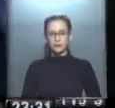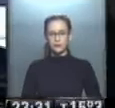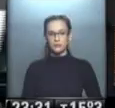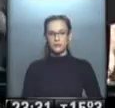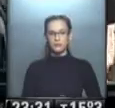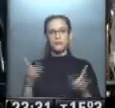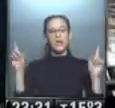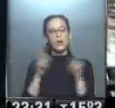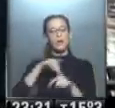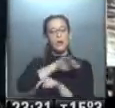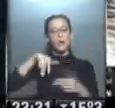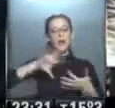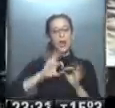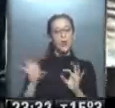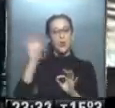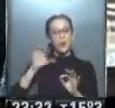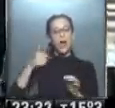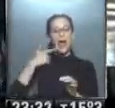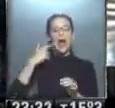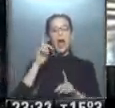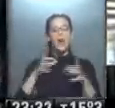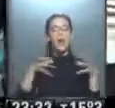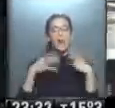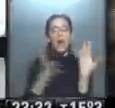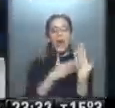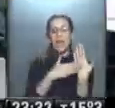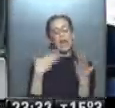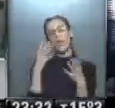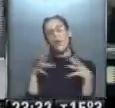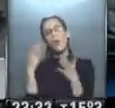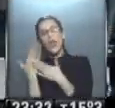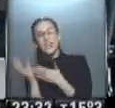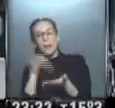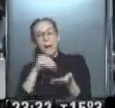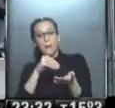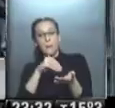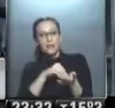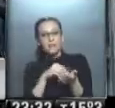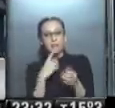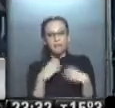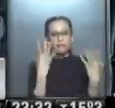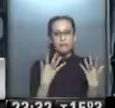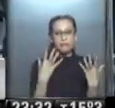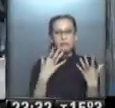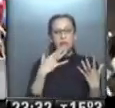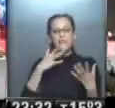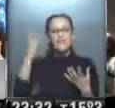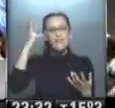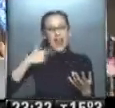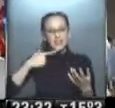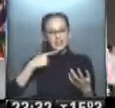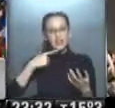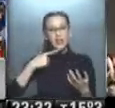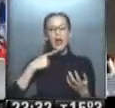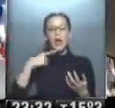La crisis en Europa genera el avance de los sectores más ultraderechistas. En Francia, la última encuesta de Le Nouvel Observateur da a Marine